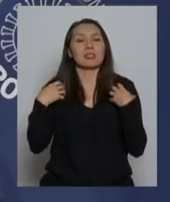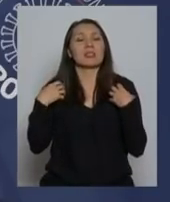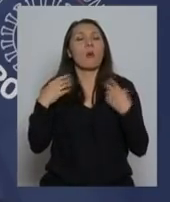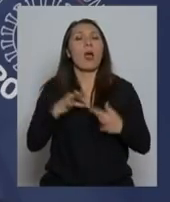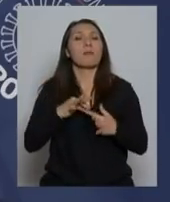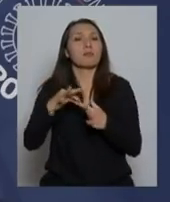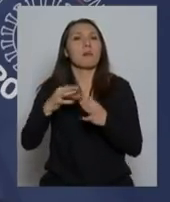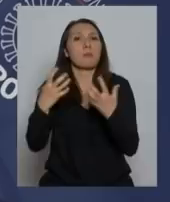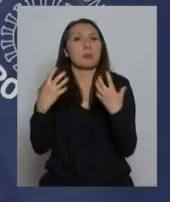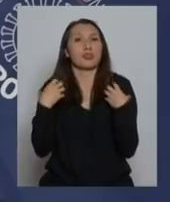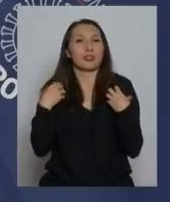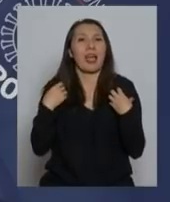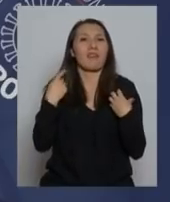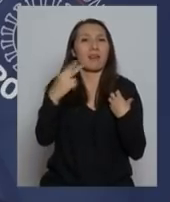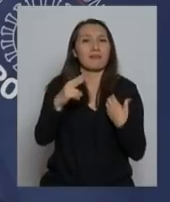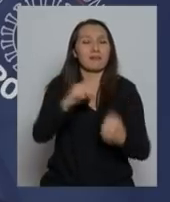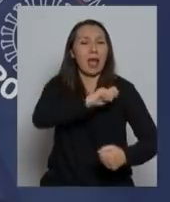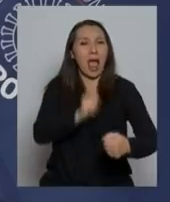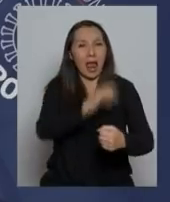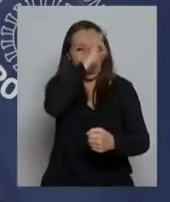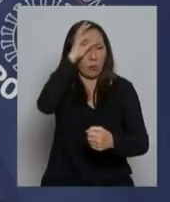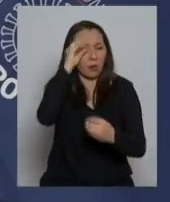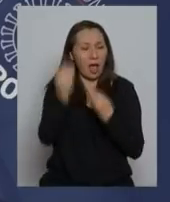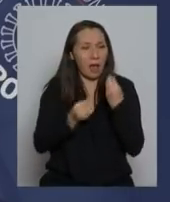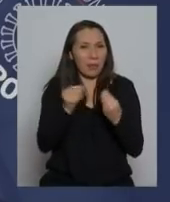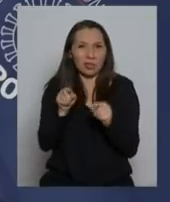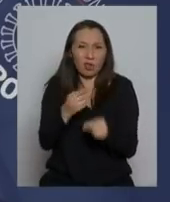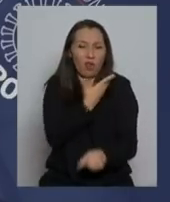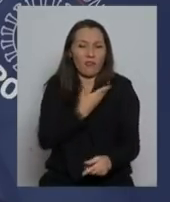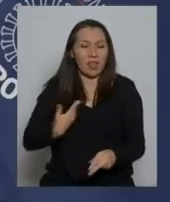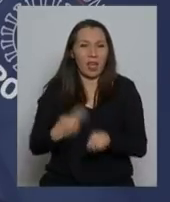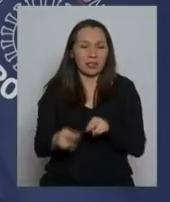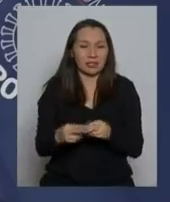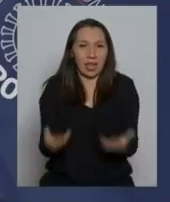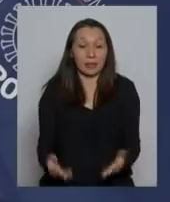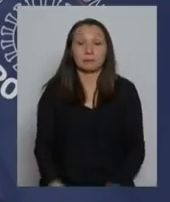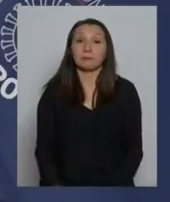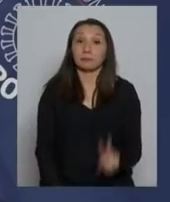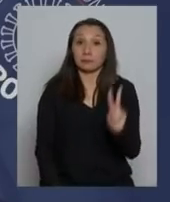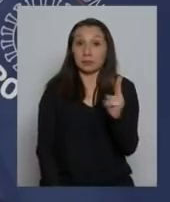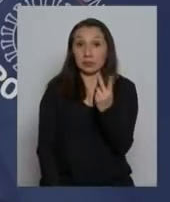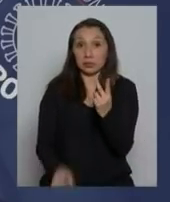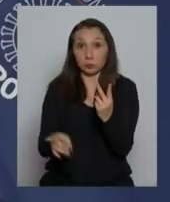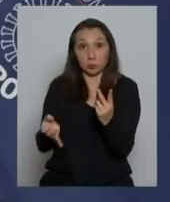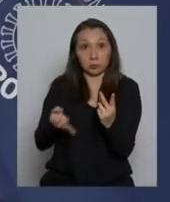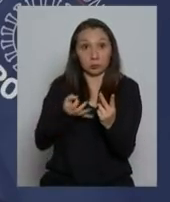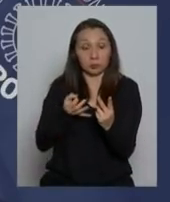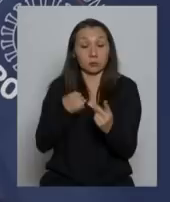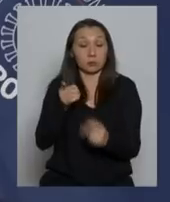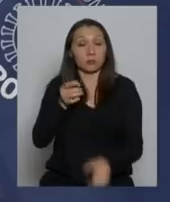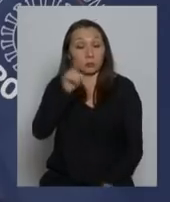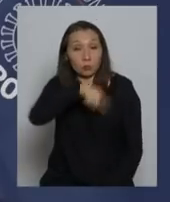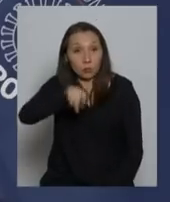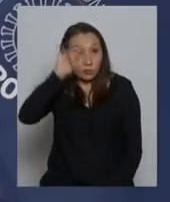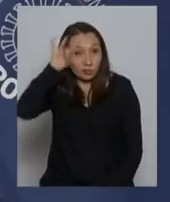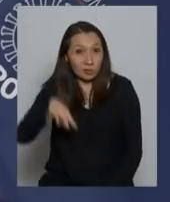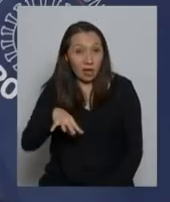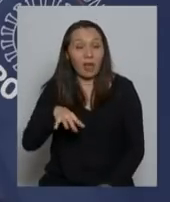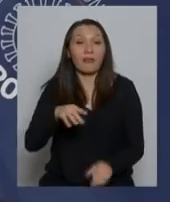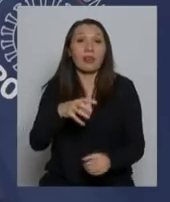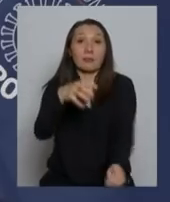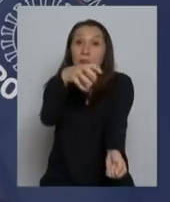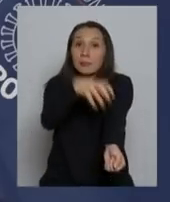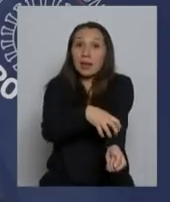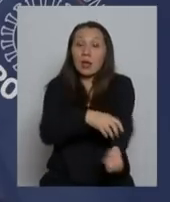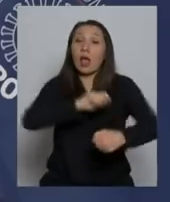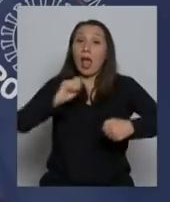está sucediendo en esa región y cuál es la preocupación del gobierno precisamente ahí? Respecto a lo segundo, como ustedes saben, en la